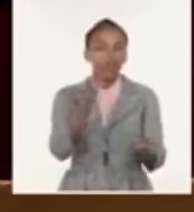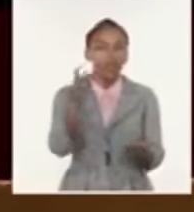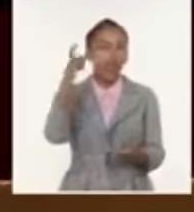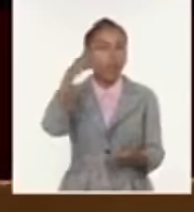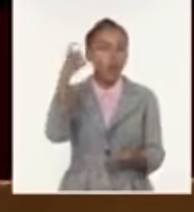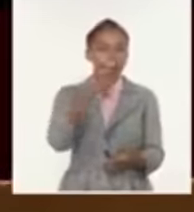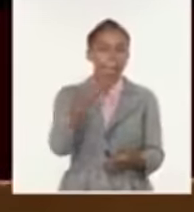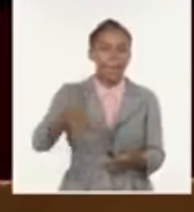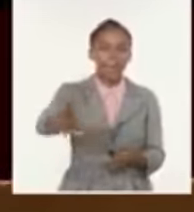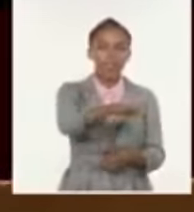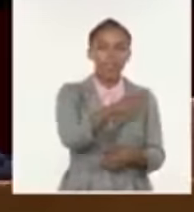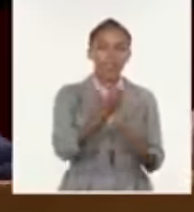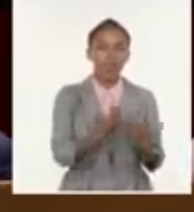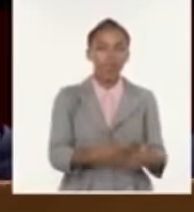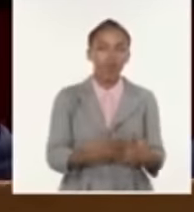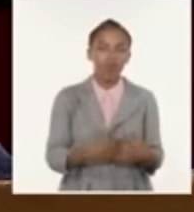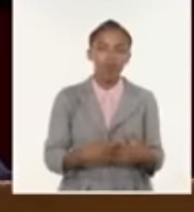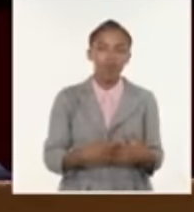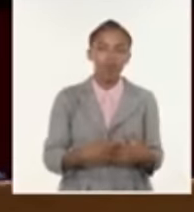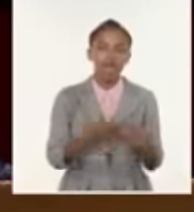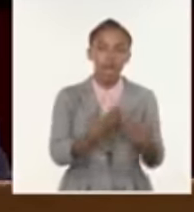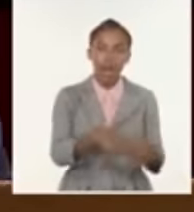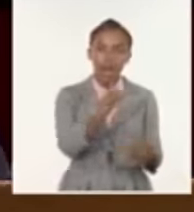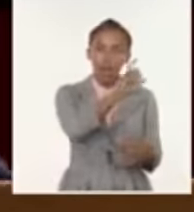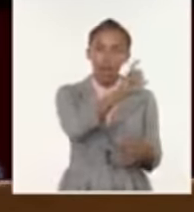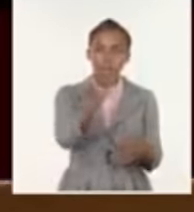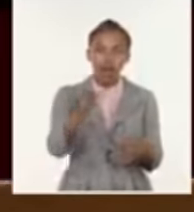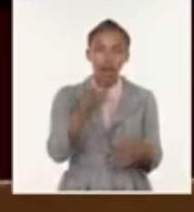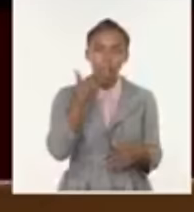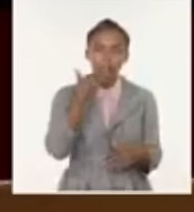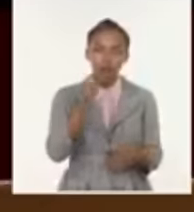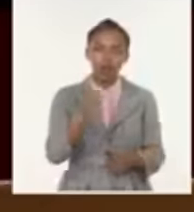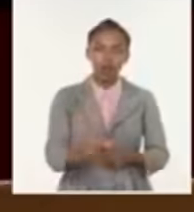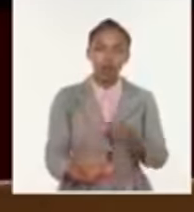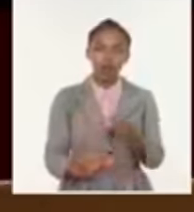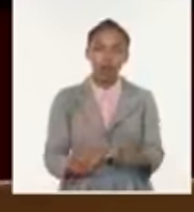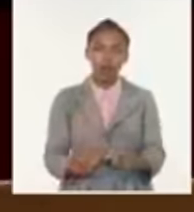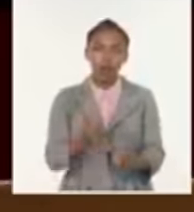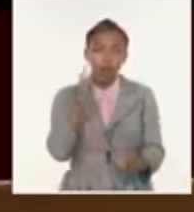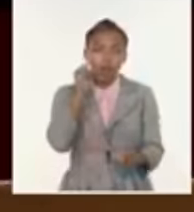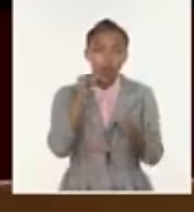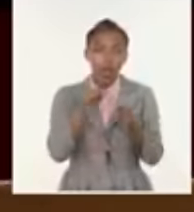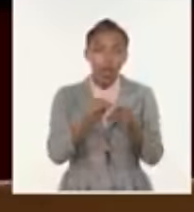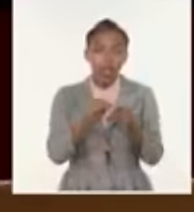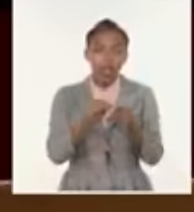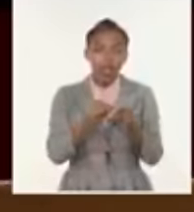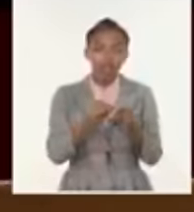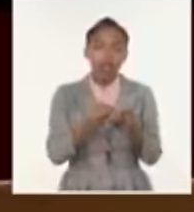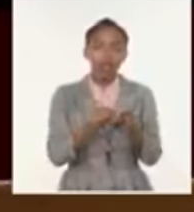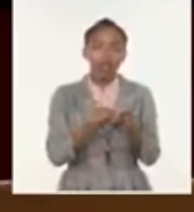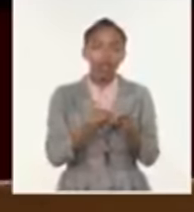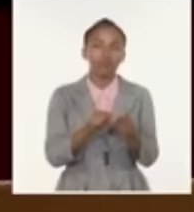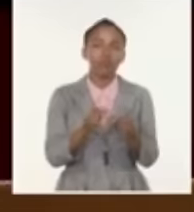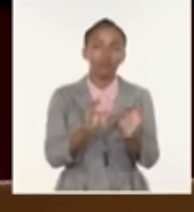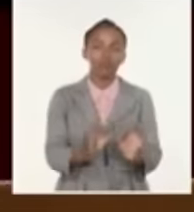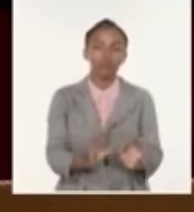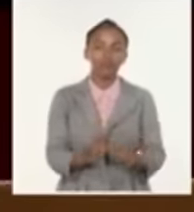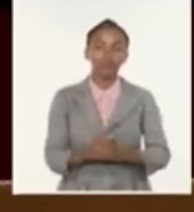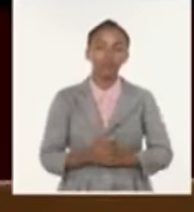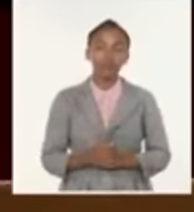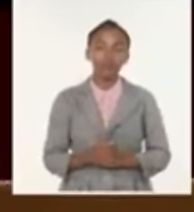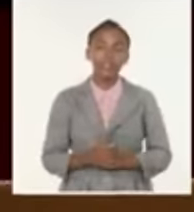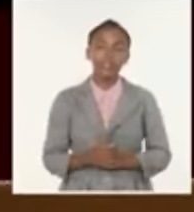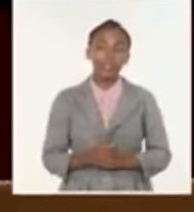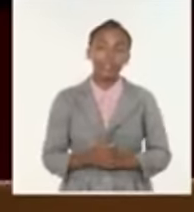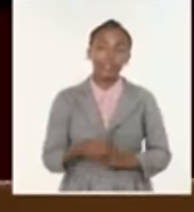mejorando la fábrica, y ese es el objetivo que queremos perseguir con el resto de los esquemas. Pero teníamos